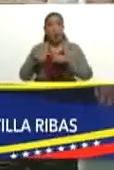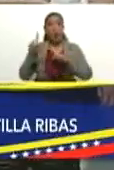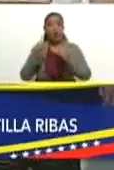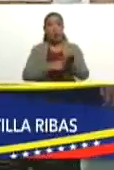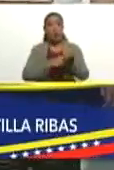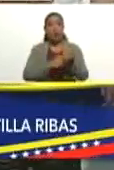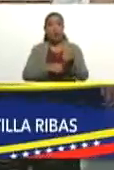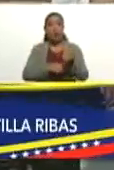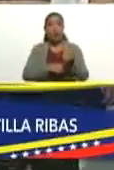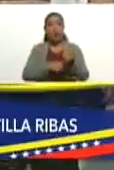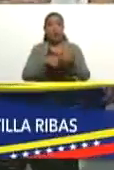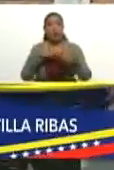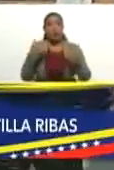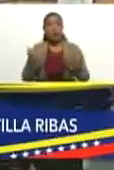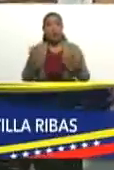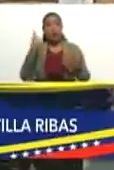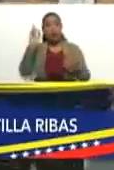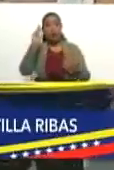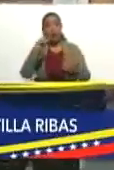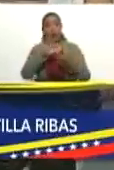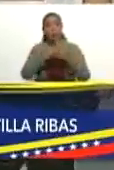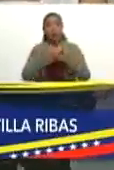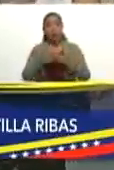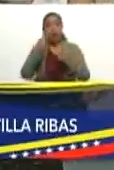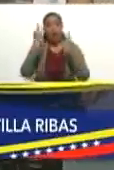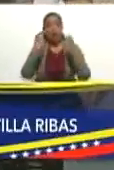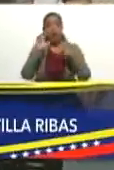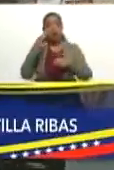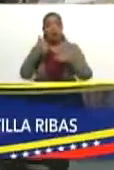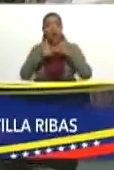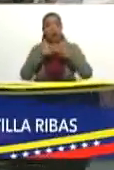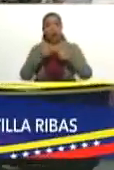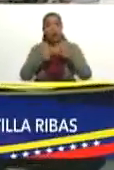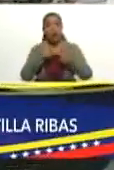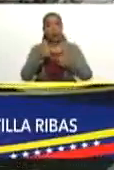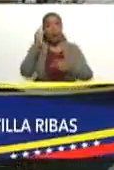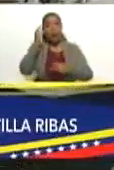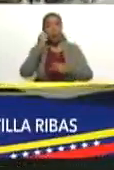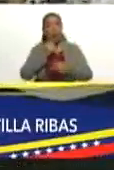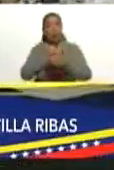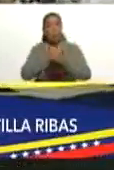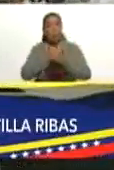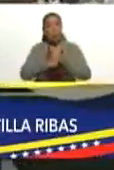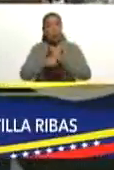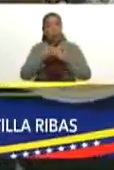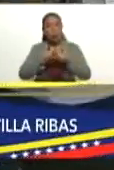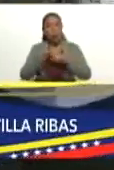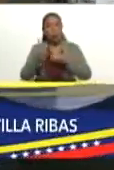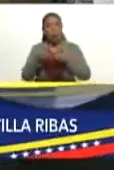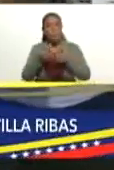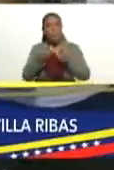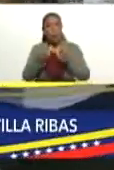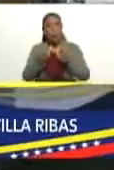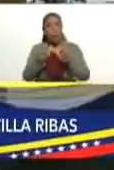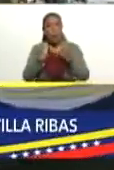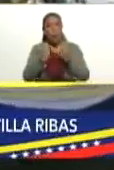que son también Barrio Nuevo, Barrio Tricolor, y en Sucre parió otro muchachito, presidente,